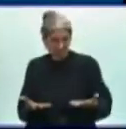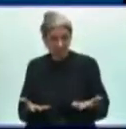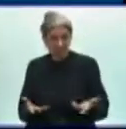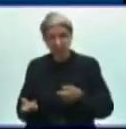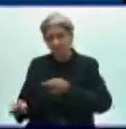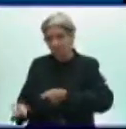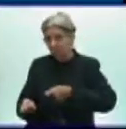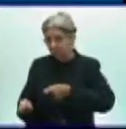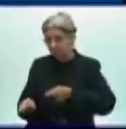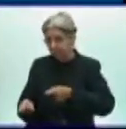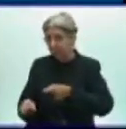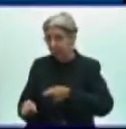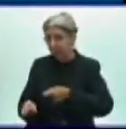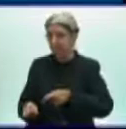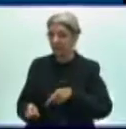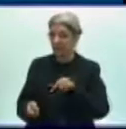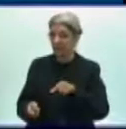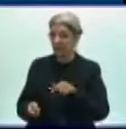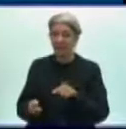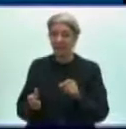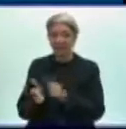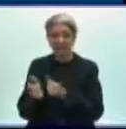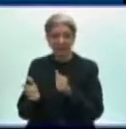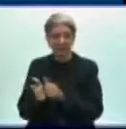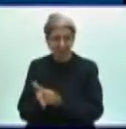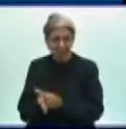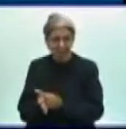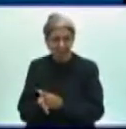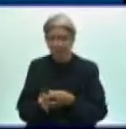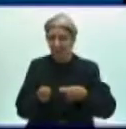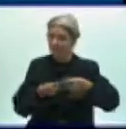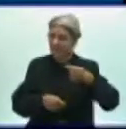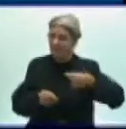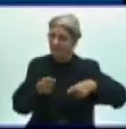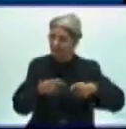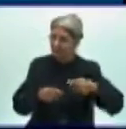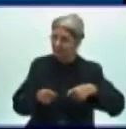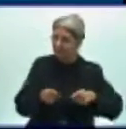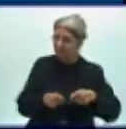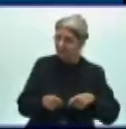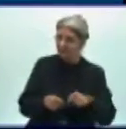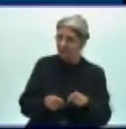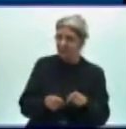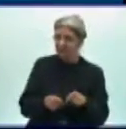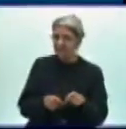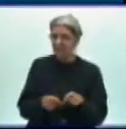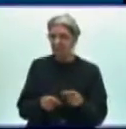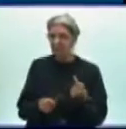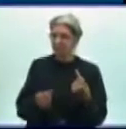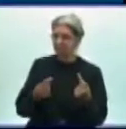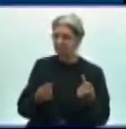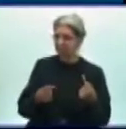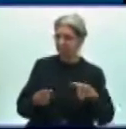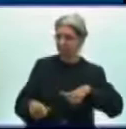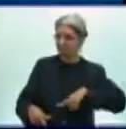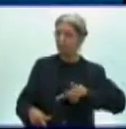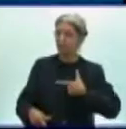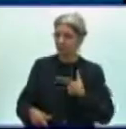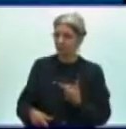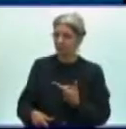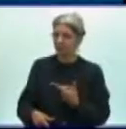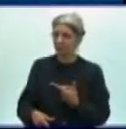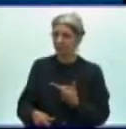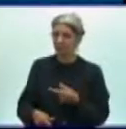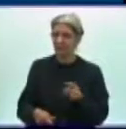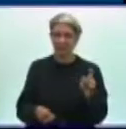desarrollar avances en la agricultura, en la minería, el comercio y en ciertas manifestaciones de la cultura,